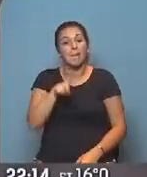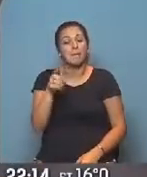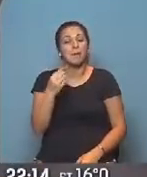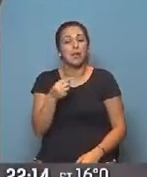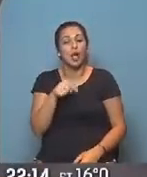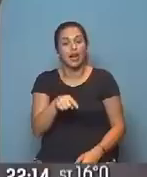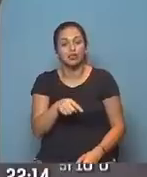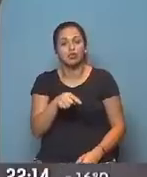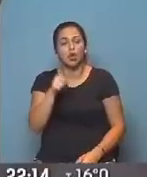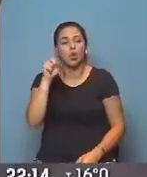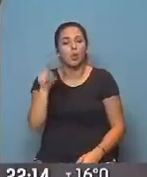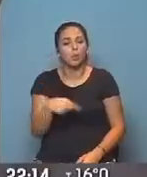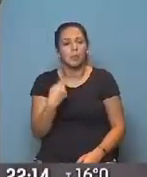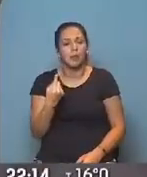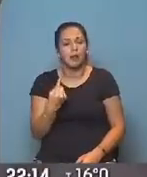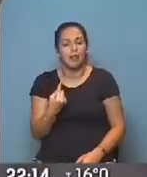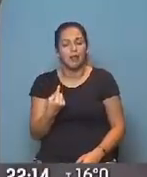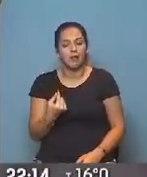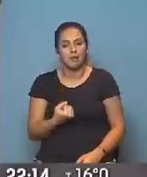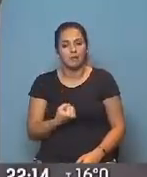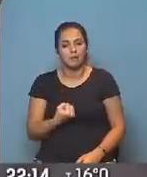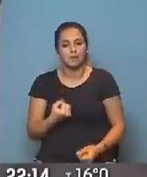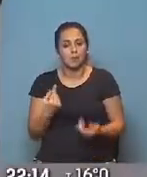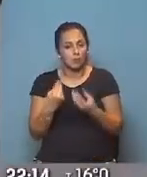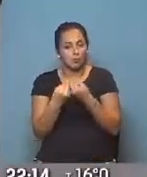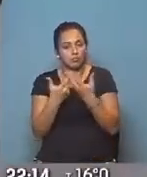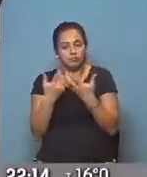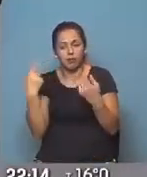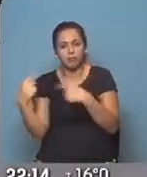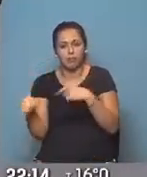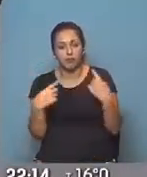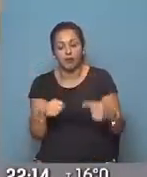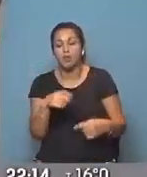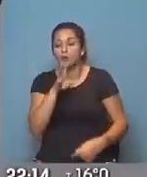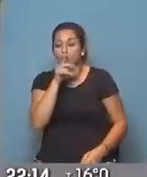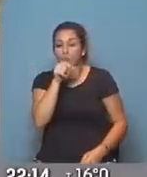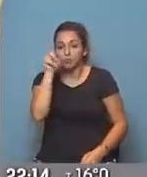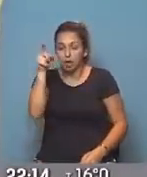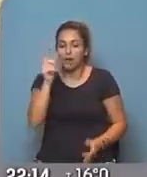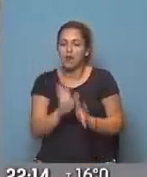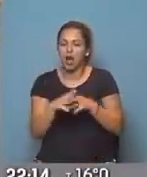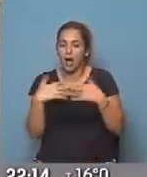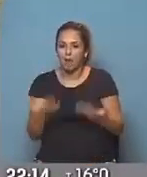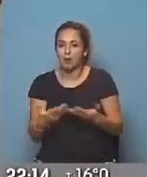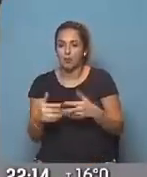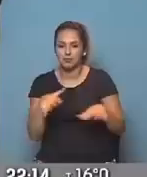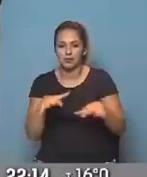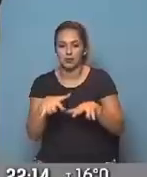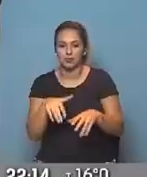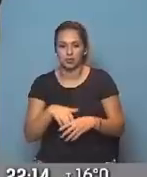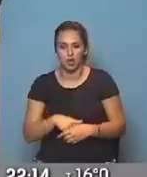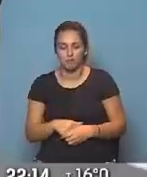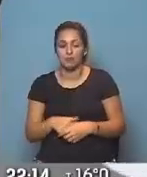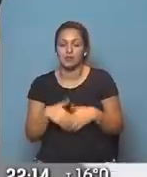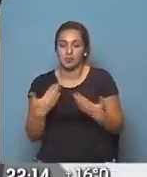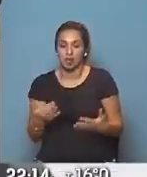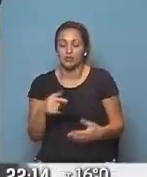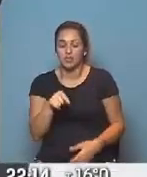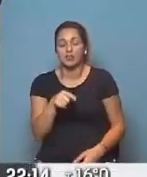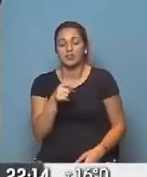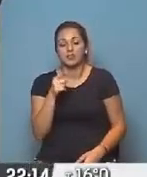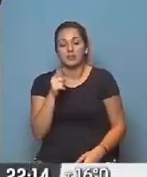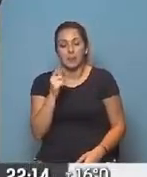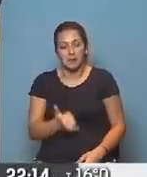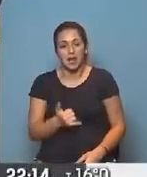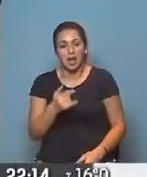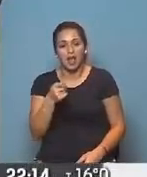esto ha generado enormes diferencias. Los rusos han aprovechado esta situación y en este caso también ha